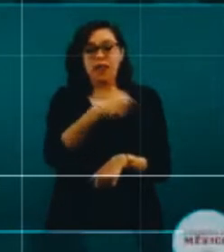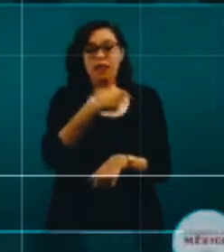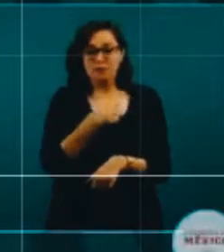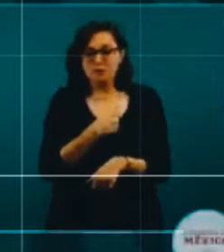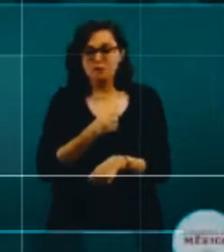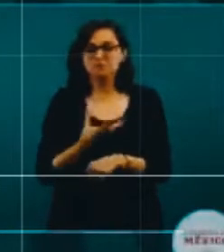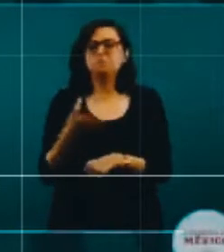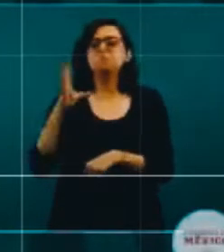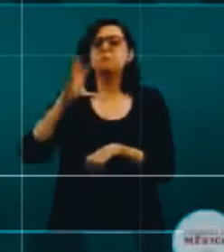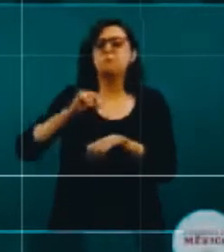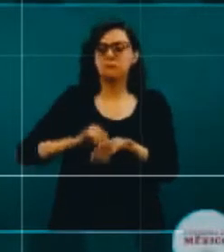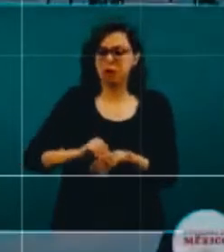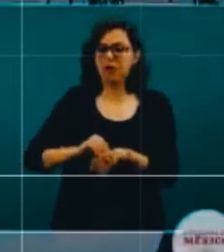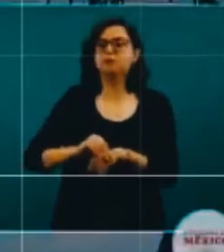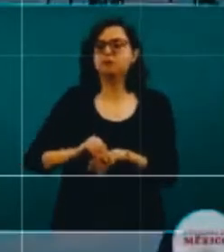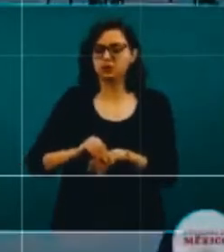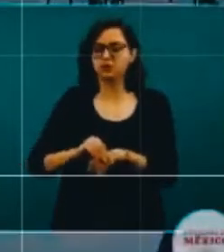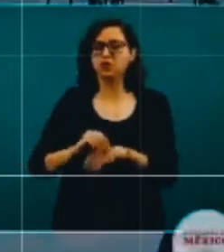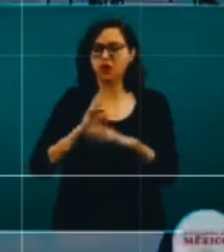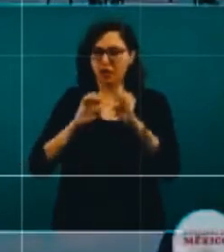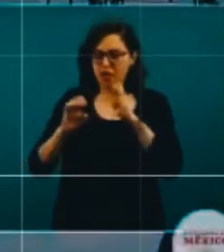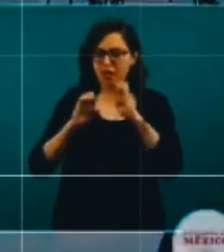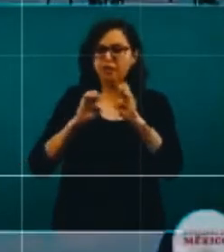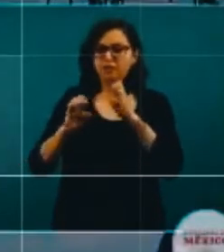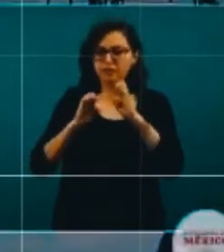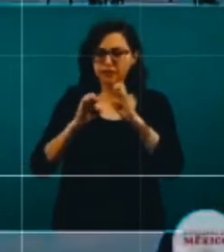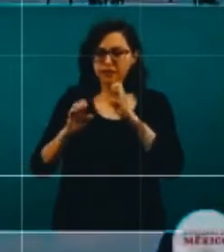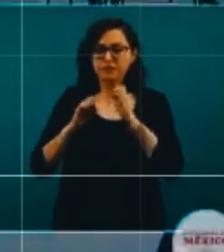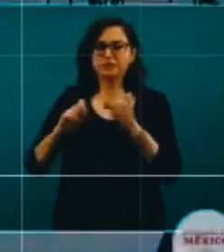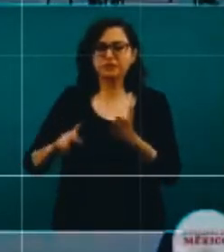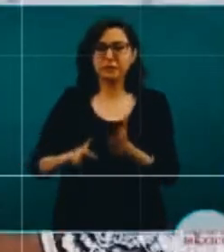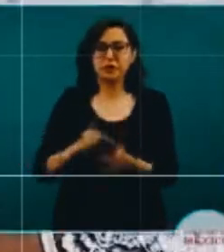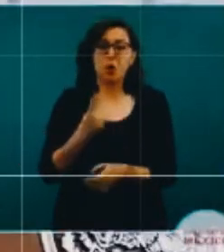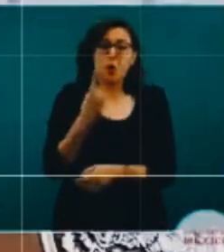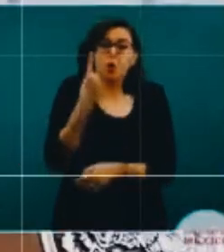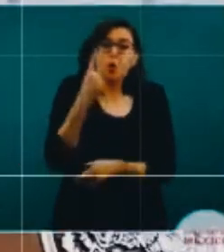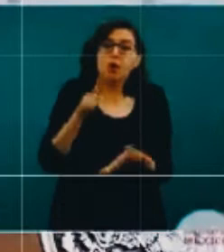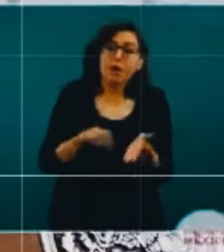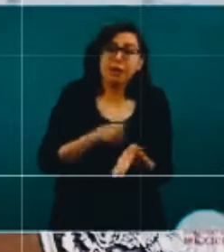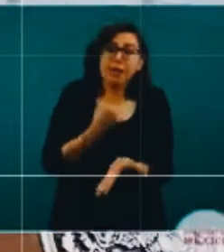que me daba con más frecuencia entrevistas, pero estoy hablando de una